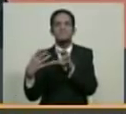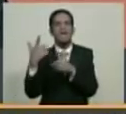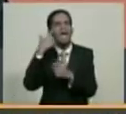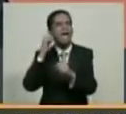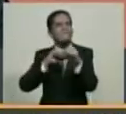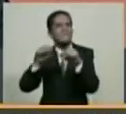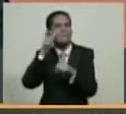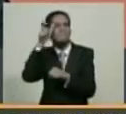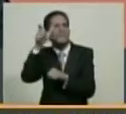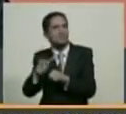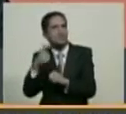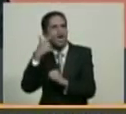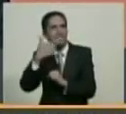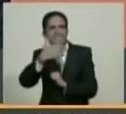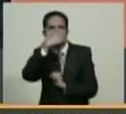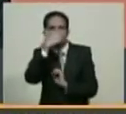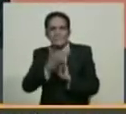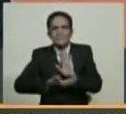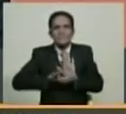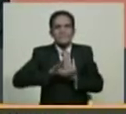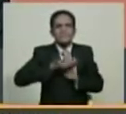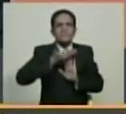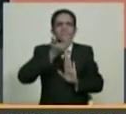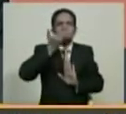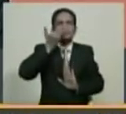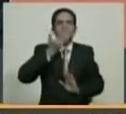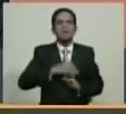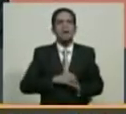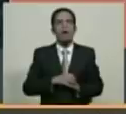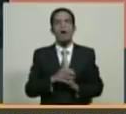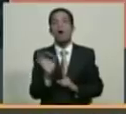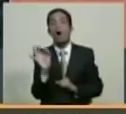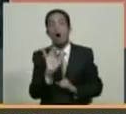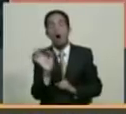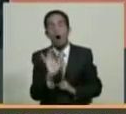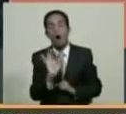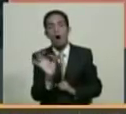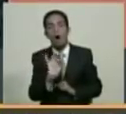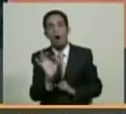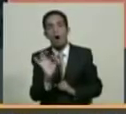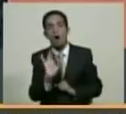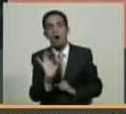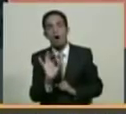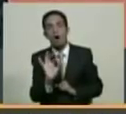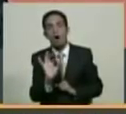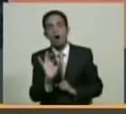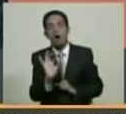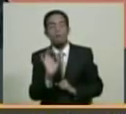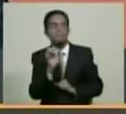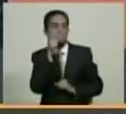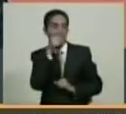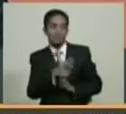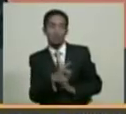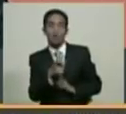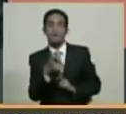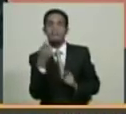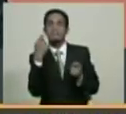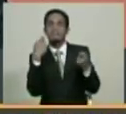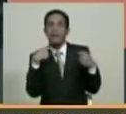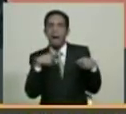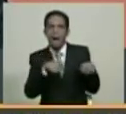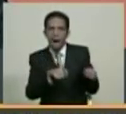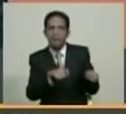especuladores y las cadenas o los que intenten